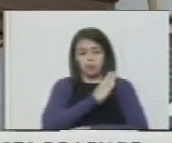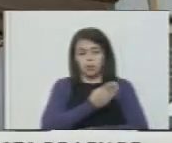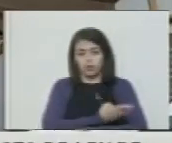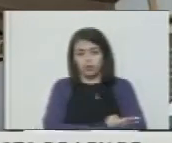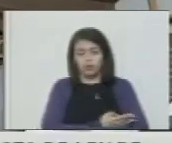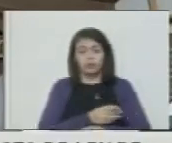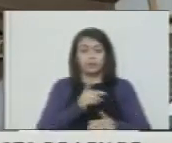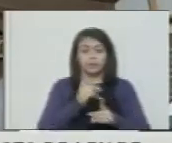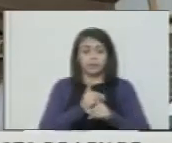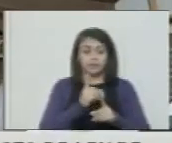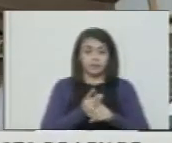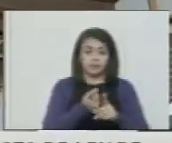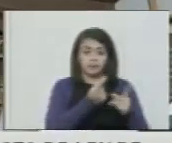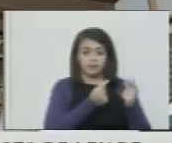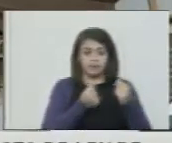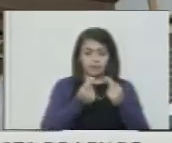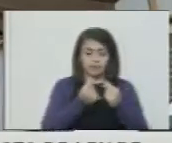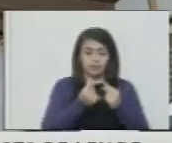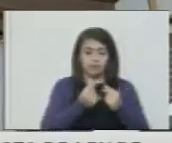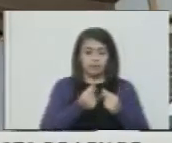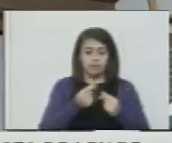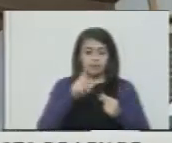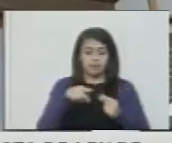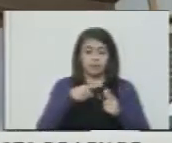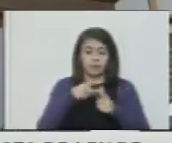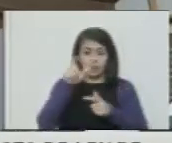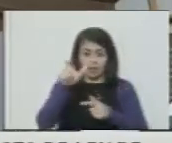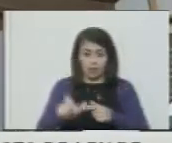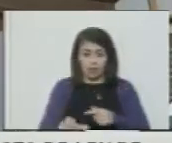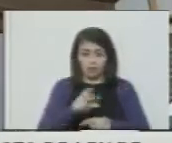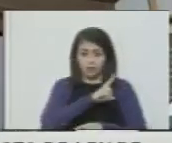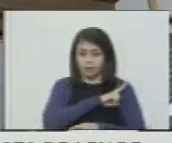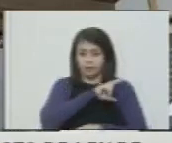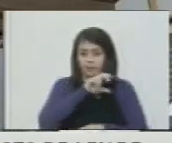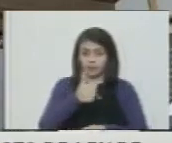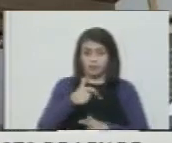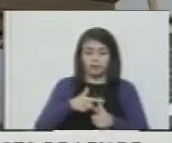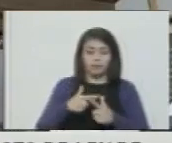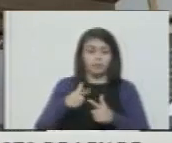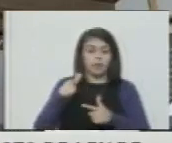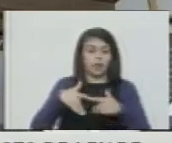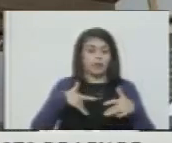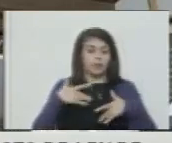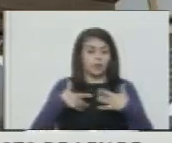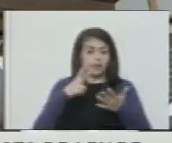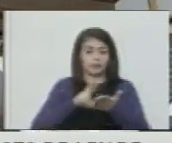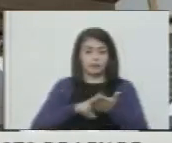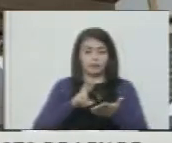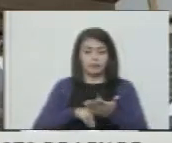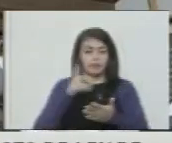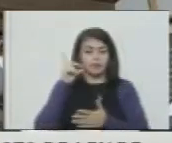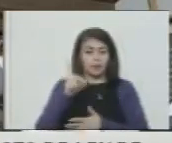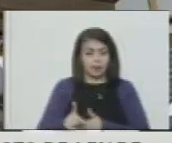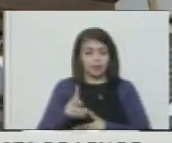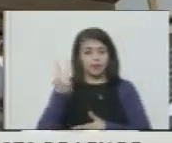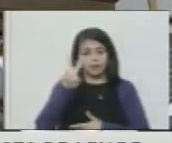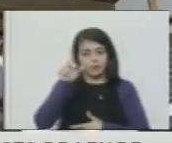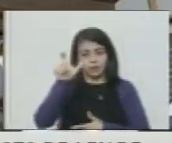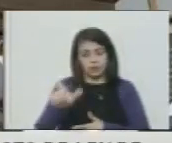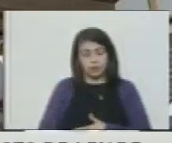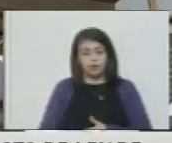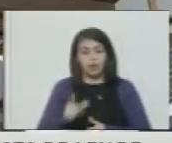ministra del Poder Popular con competencia en materia de finanzas. El o la superintendente de la actividad aseguradora debe